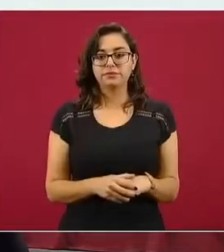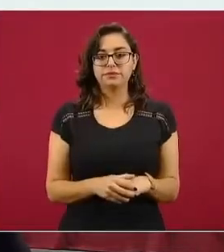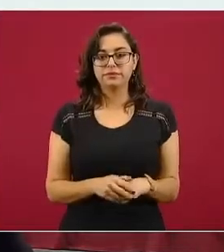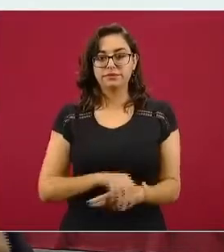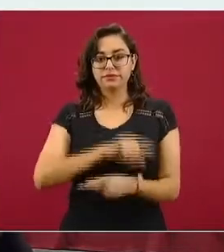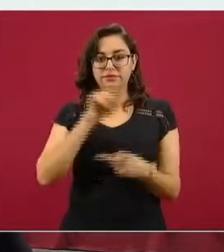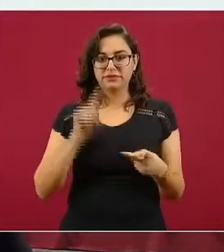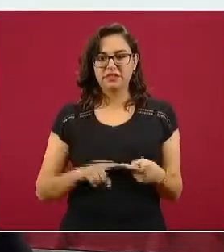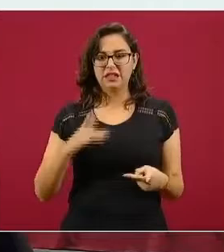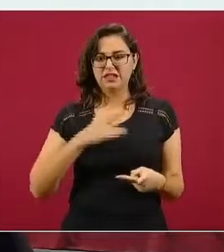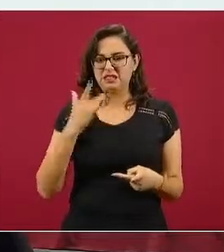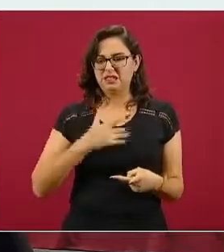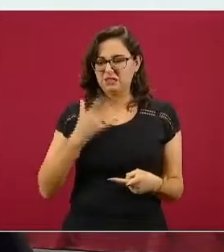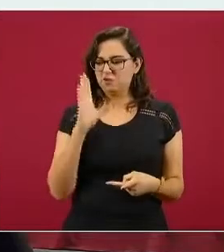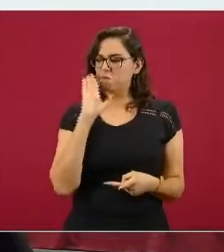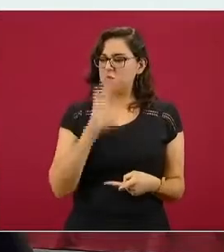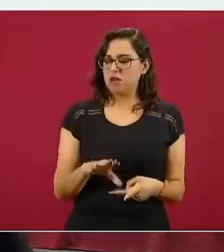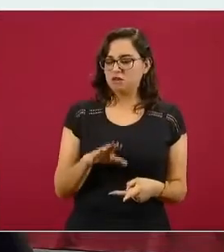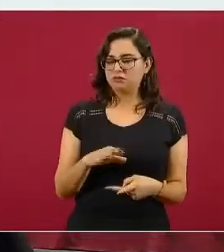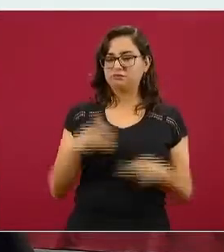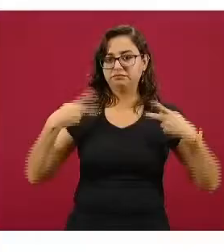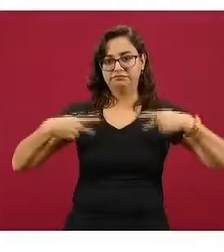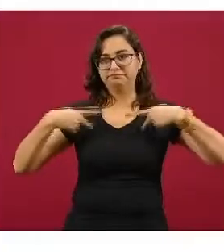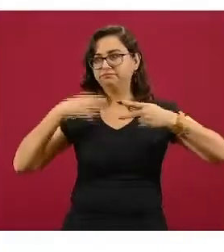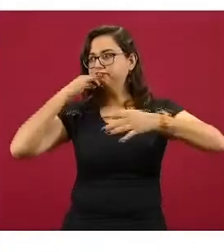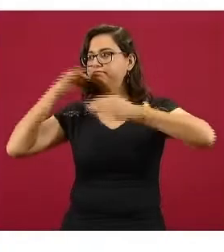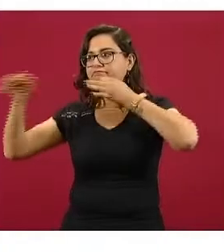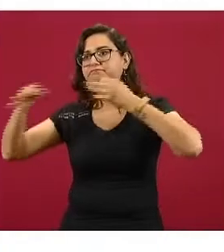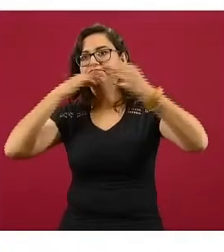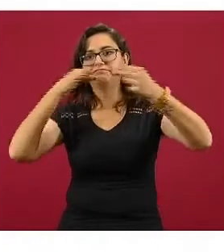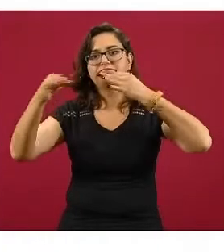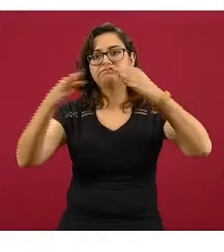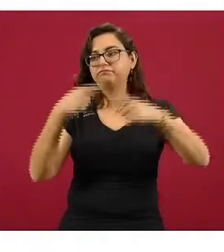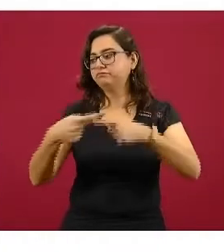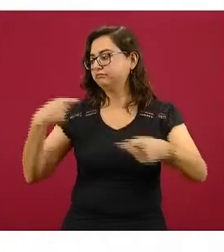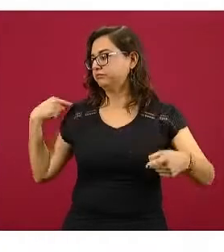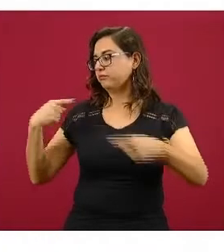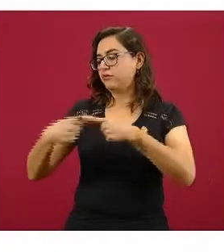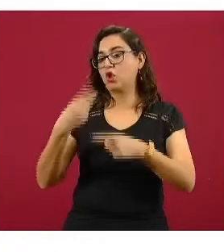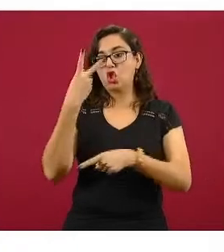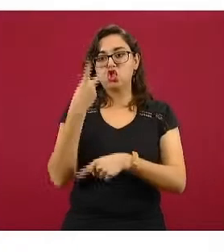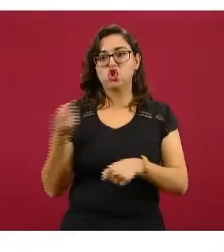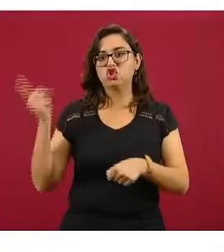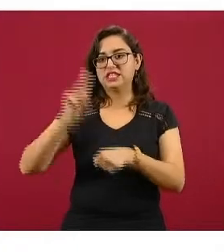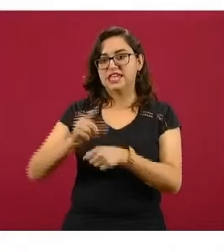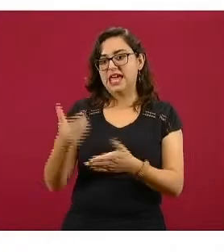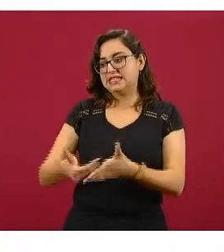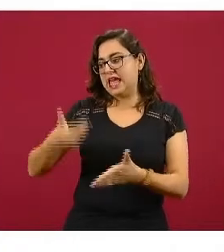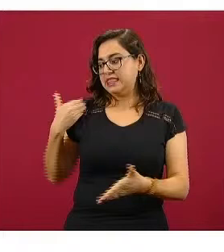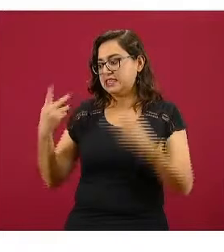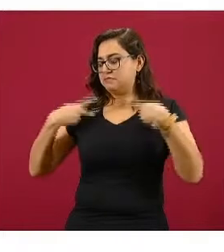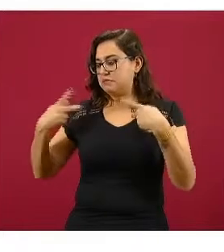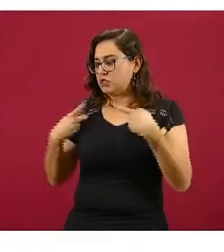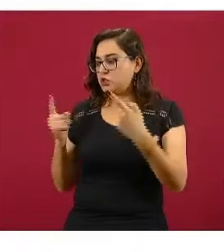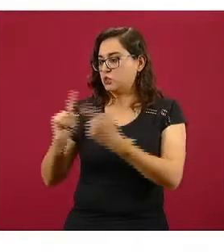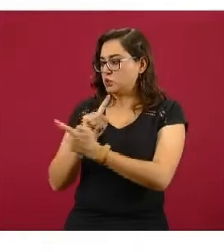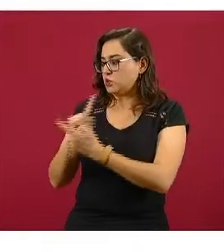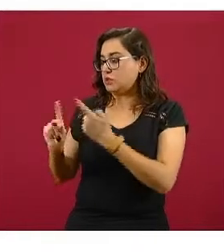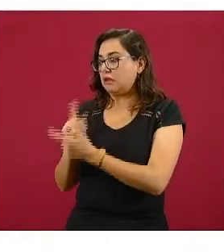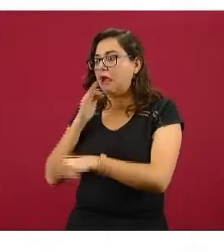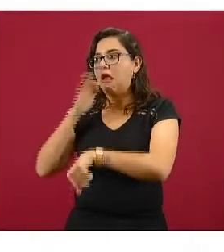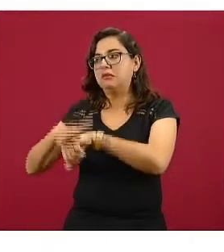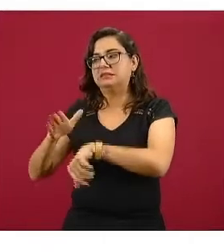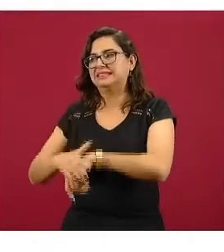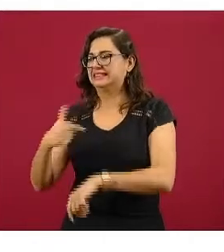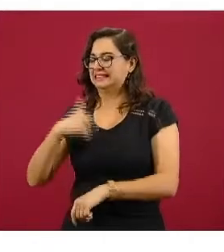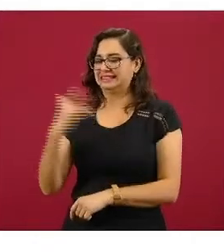tenemos síntomas, avisar a nuestros contactos, sobre todo a los de las últimas 48 horas con las que estuvimos en